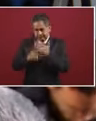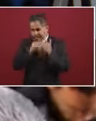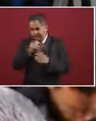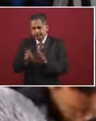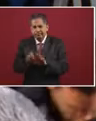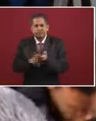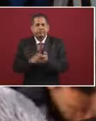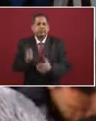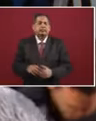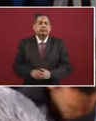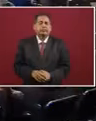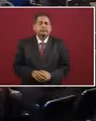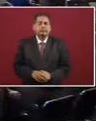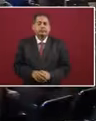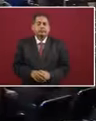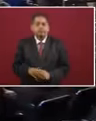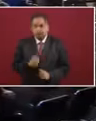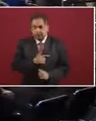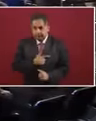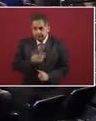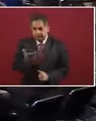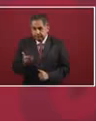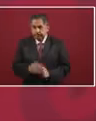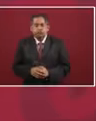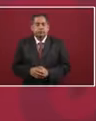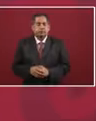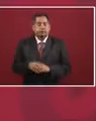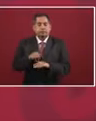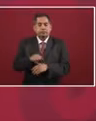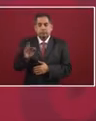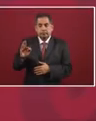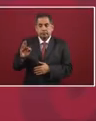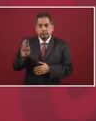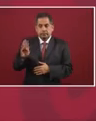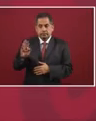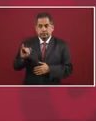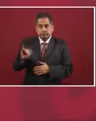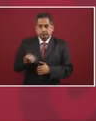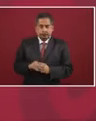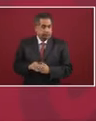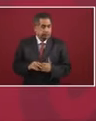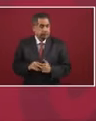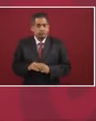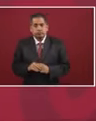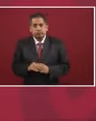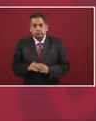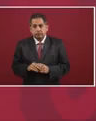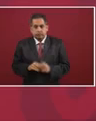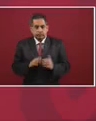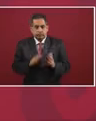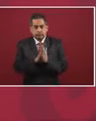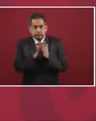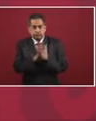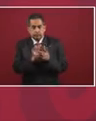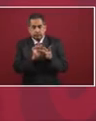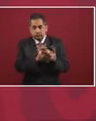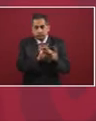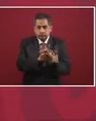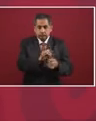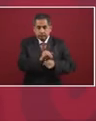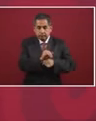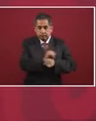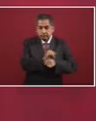del país? Sí. Gracias. Con mucho gusto. Mira, respecto al FBI, que que es participar en las